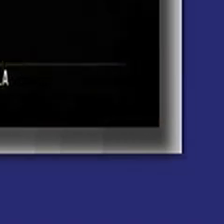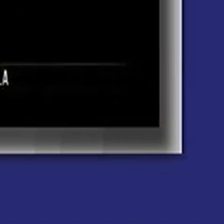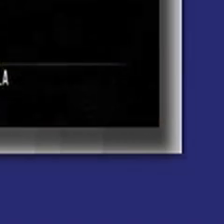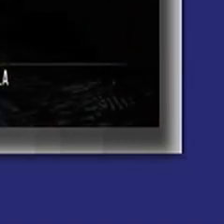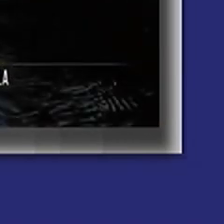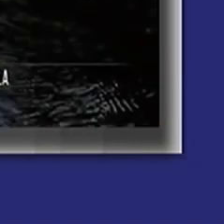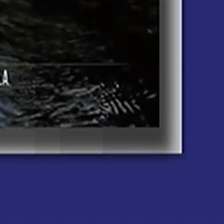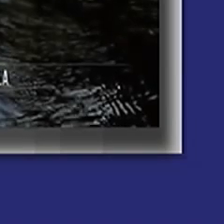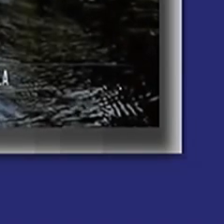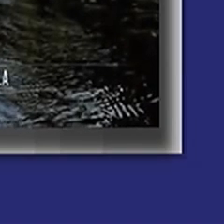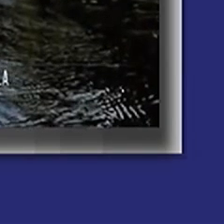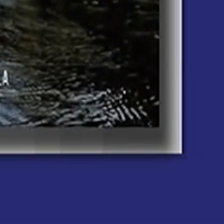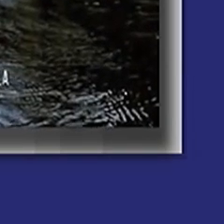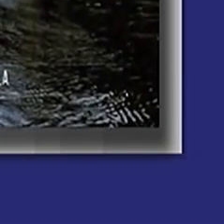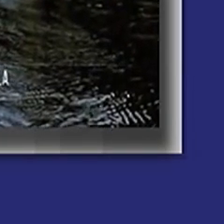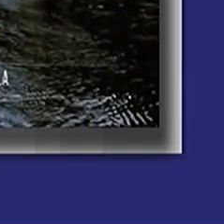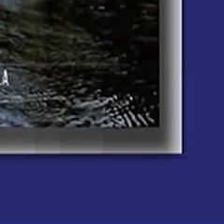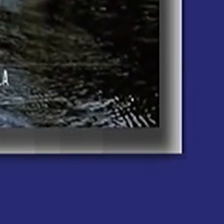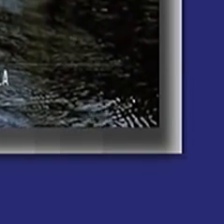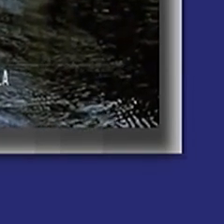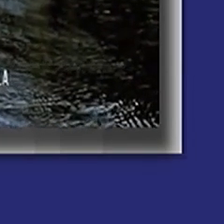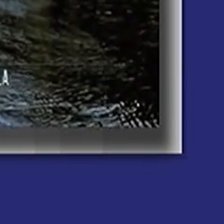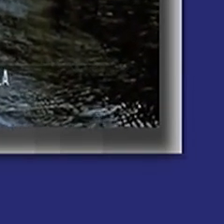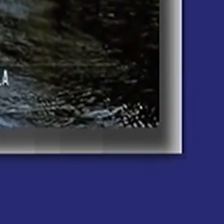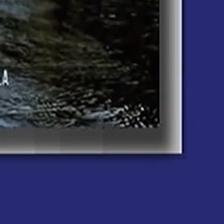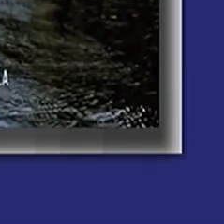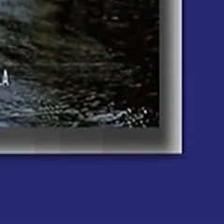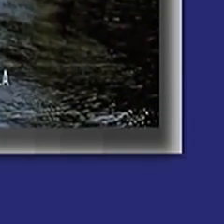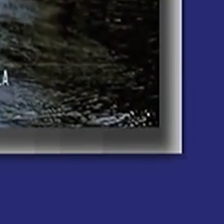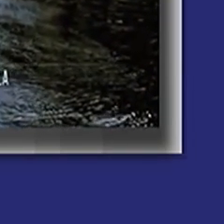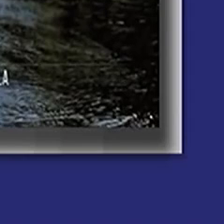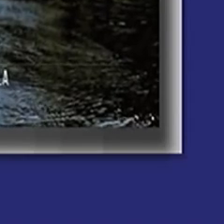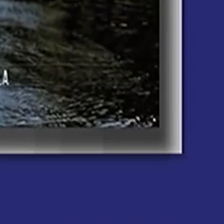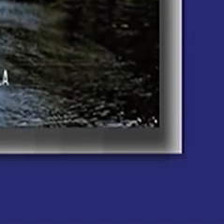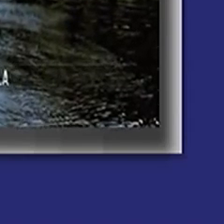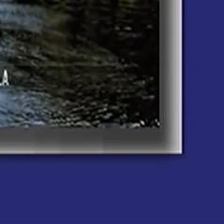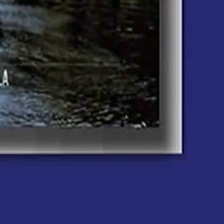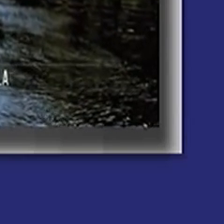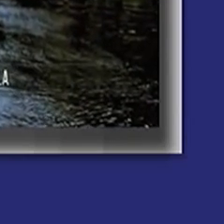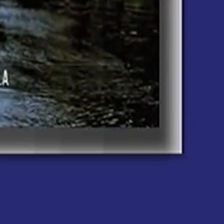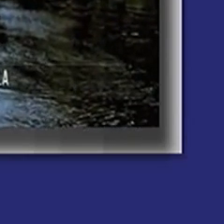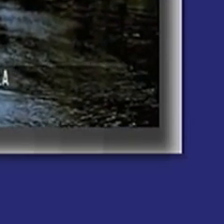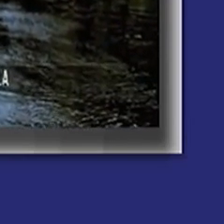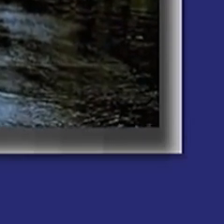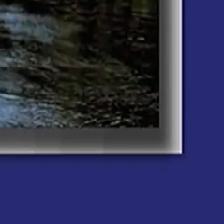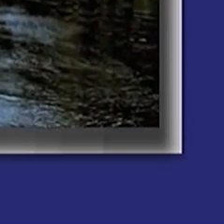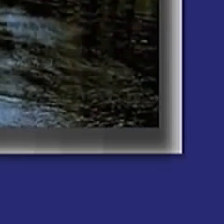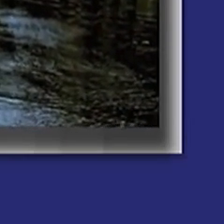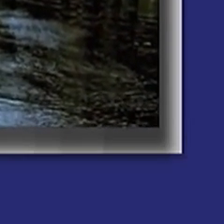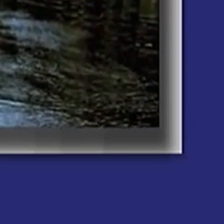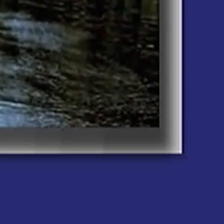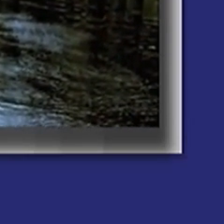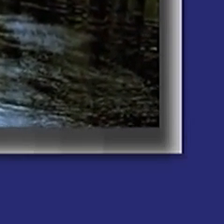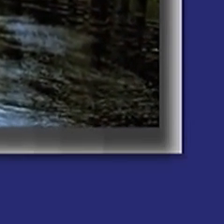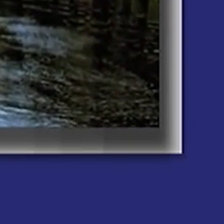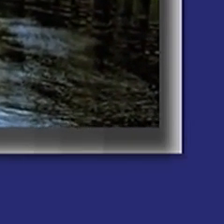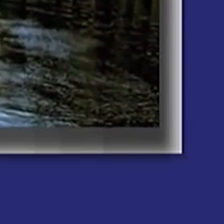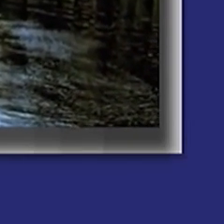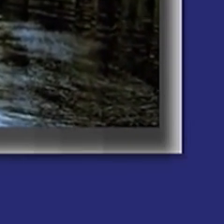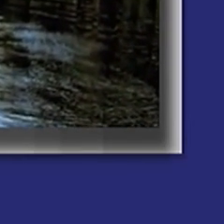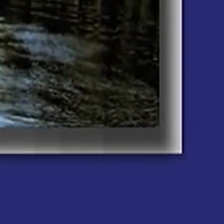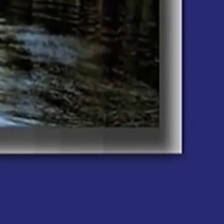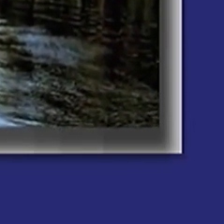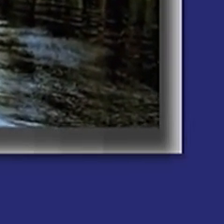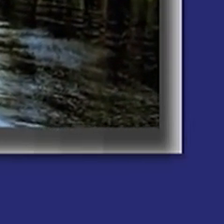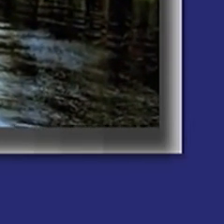rupestres, ubicados en el estado venezolano de Amazonas, que incluyen algunas de las ilustraciones prehistóricas más grandes del mundo, han